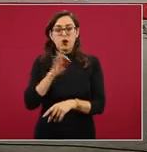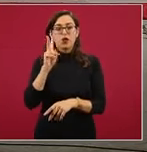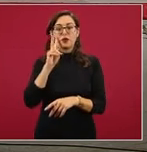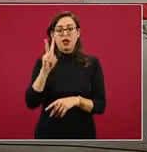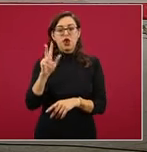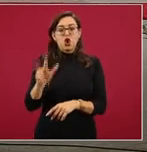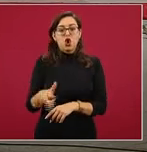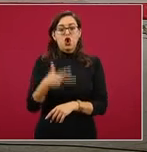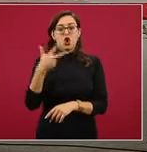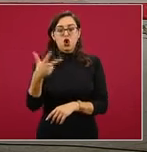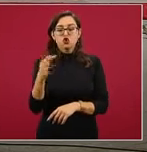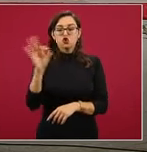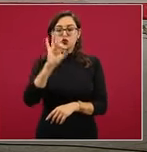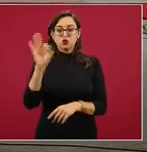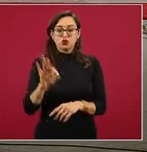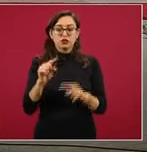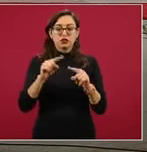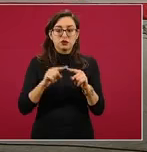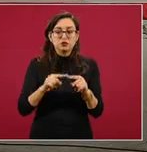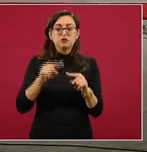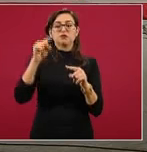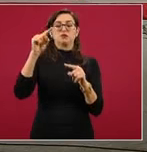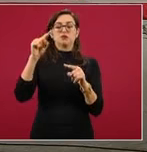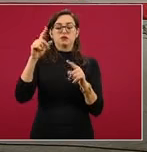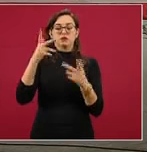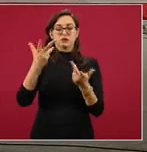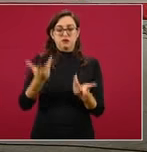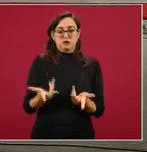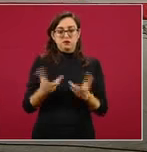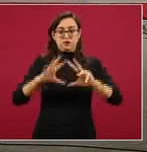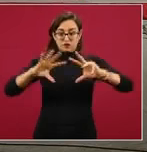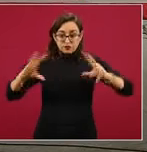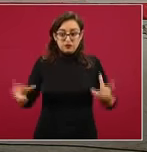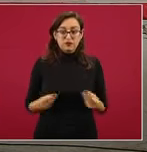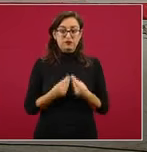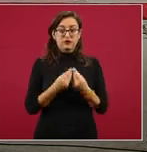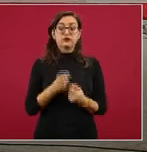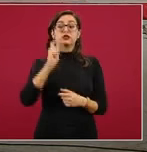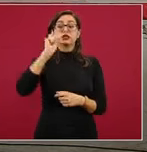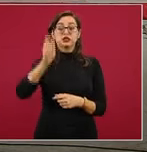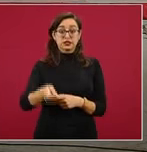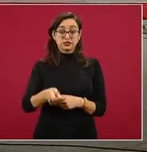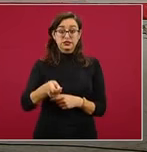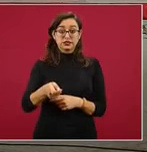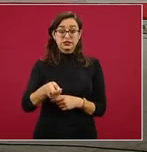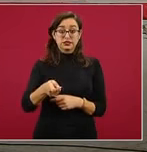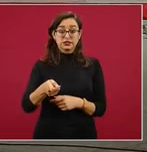del 8% en el número de casos estimados, lo que significa